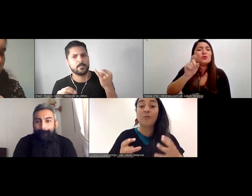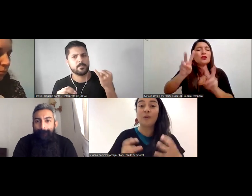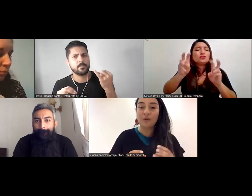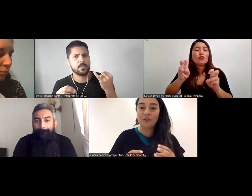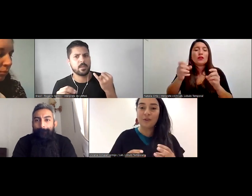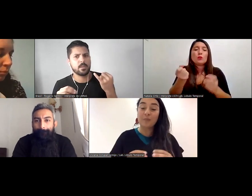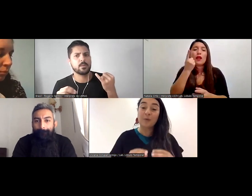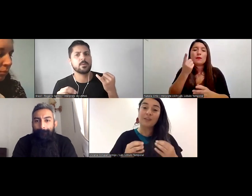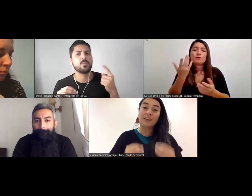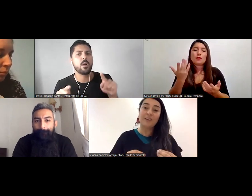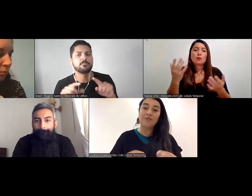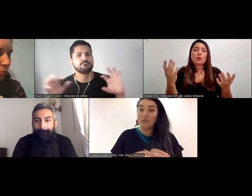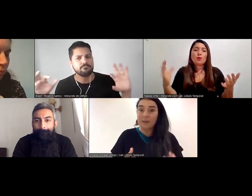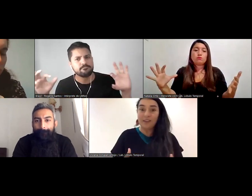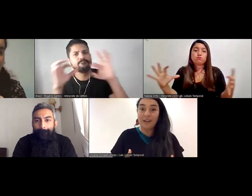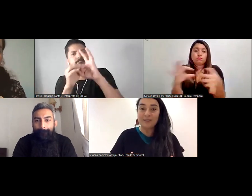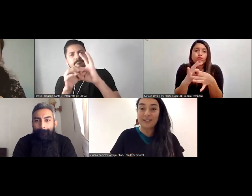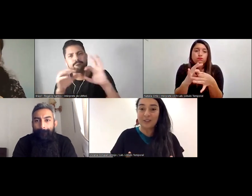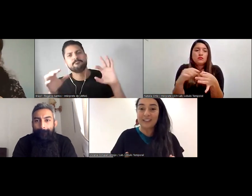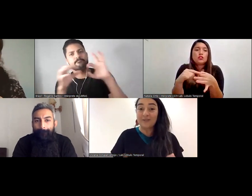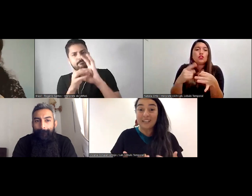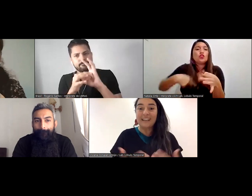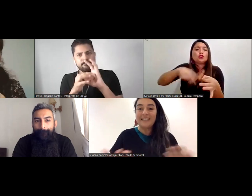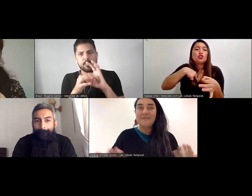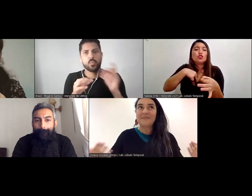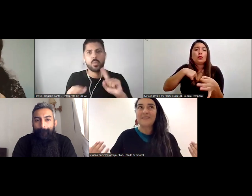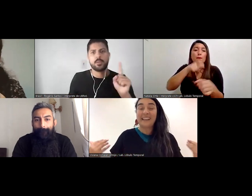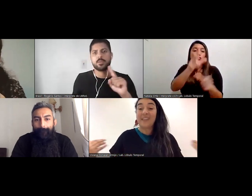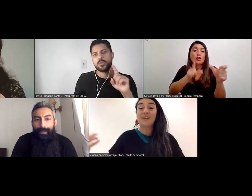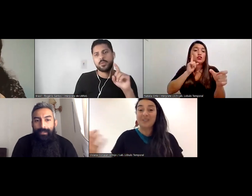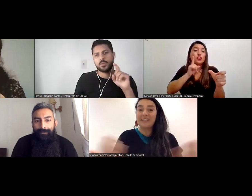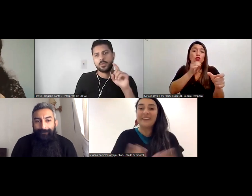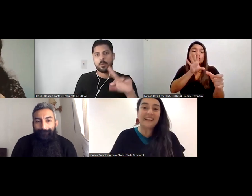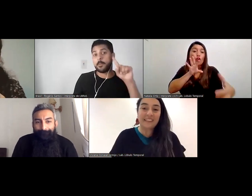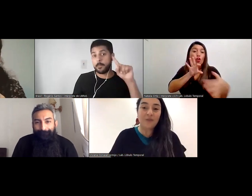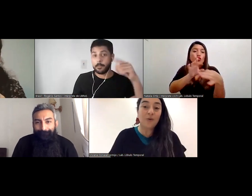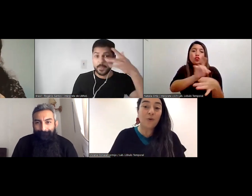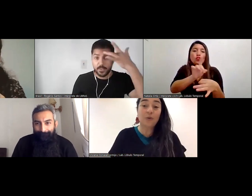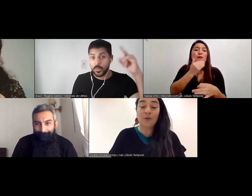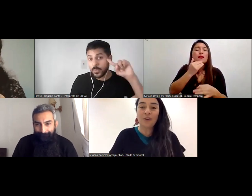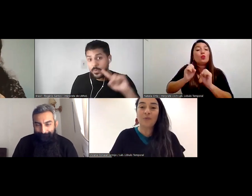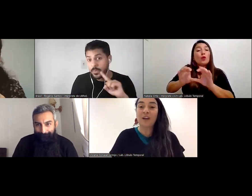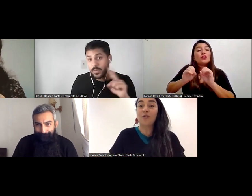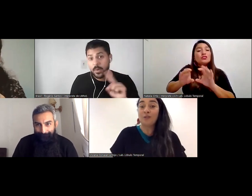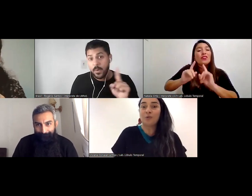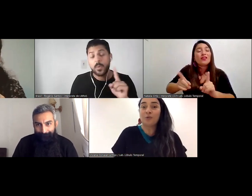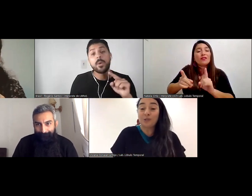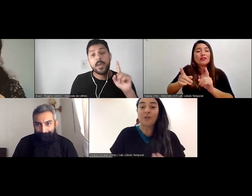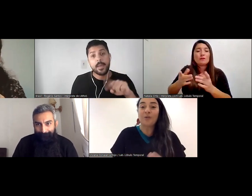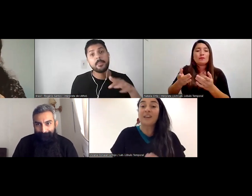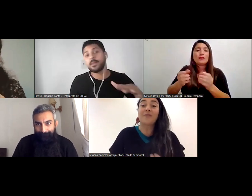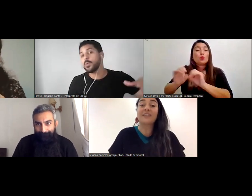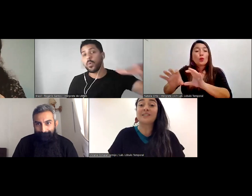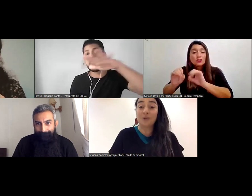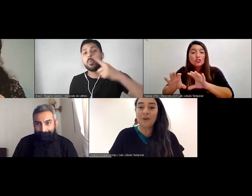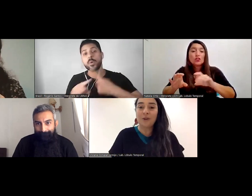y la comunión que podemos tener, no solamente con las personas sordas, sino que la educación debería estar en conjunto, en una co-construcción y en